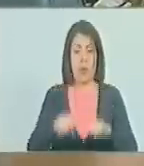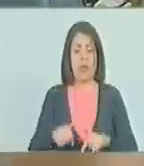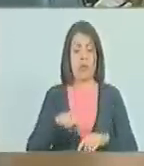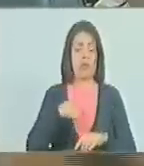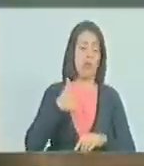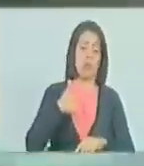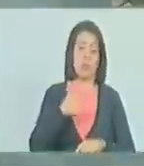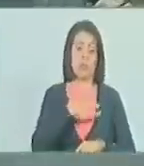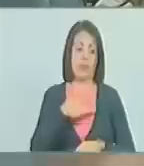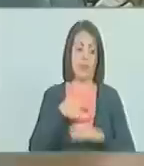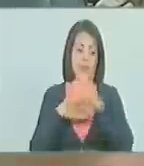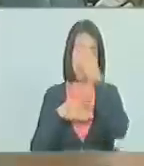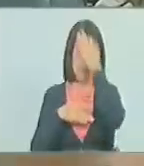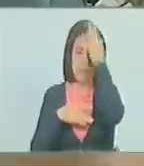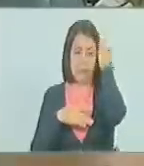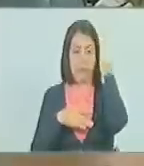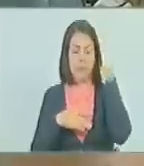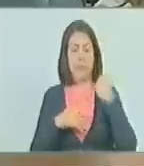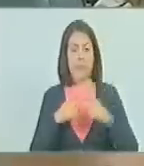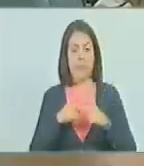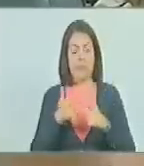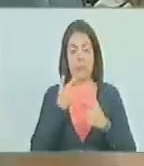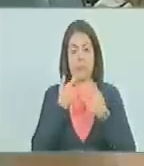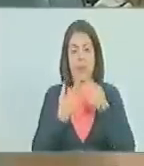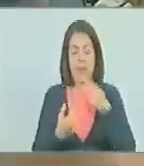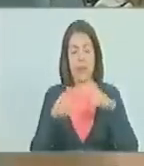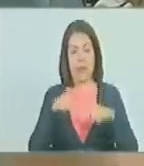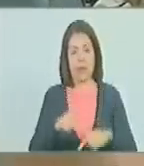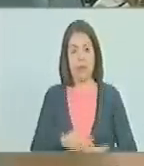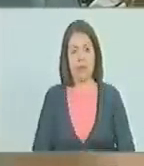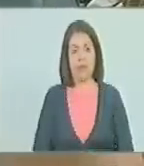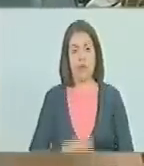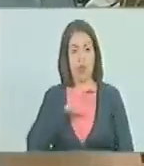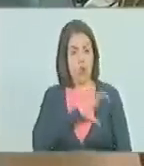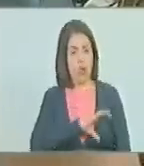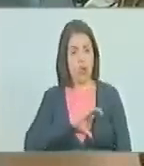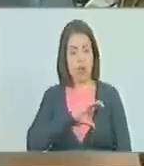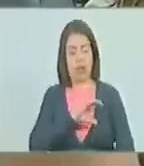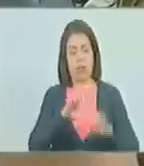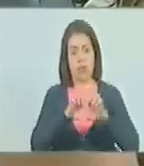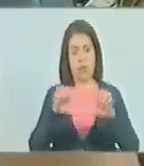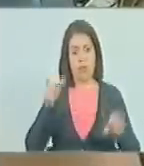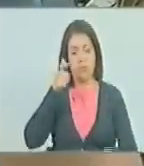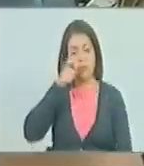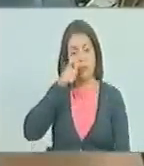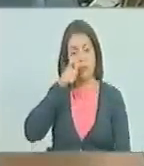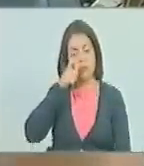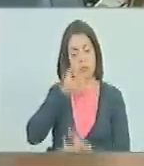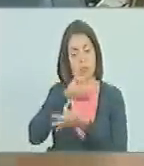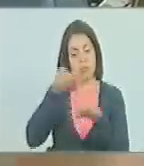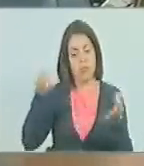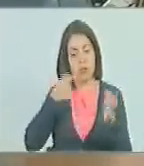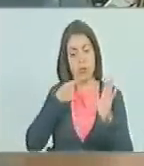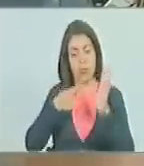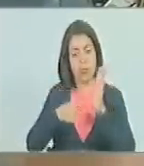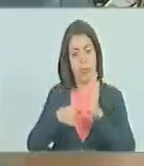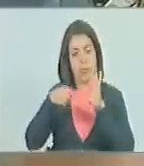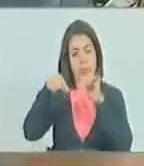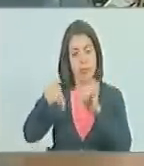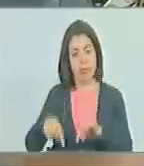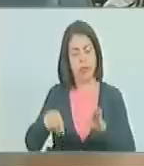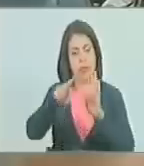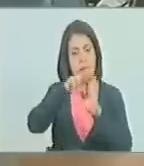yo me sentí encomendado cuando le dijeron a la Comisión de Educación, vigilen la correcta aplicación de